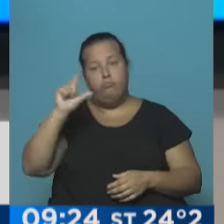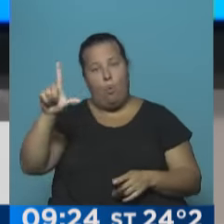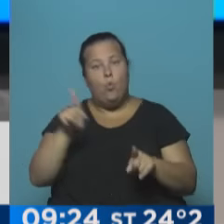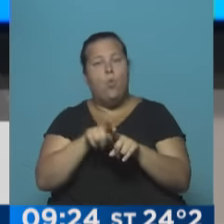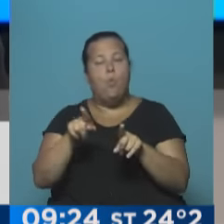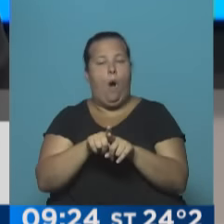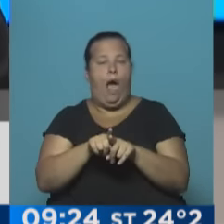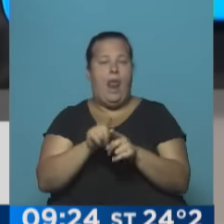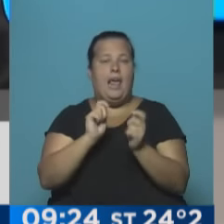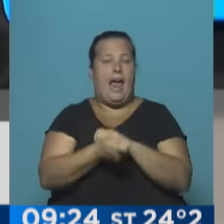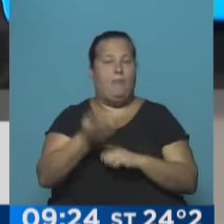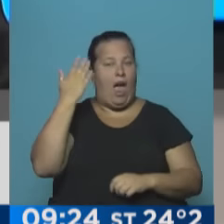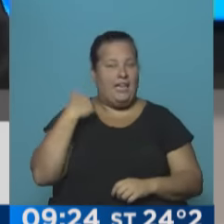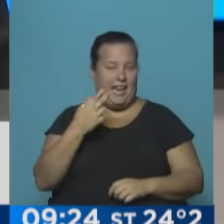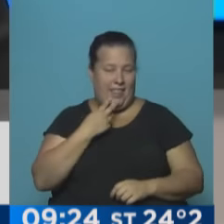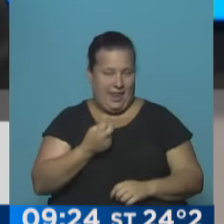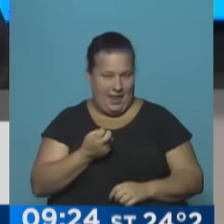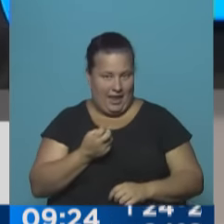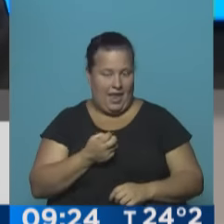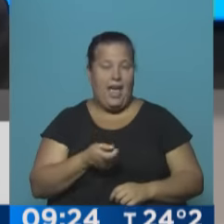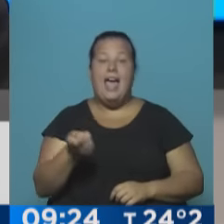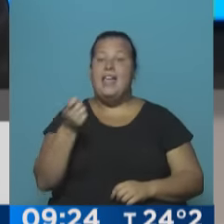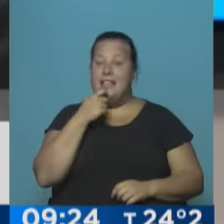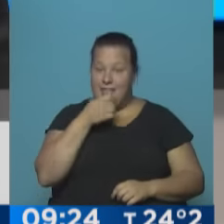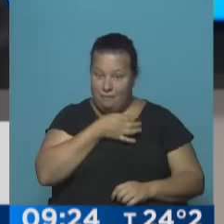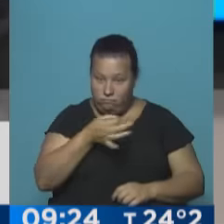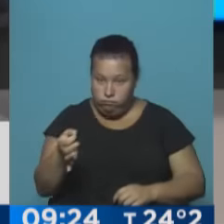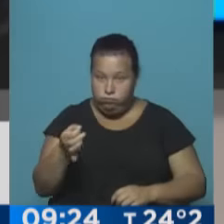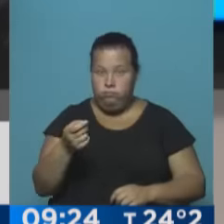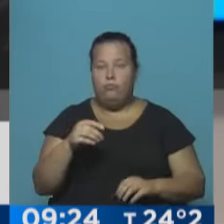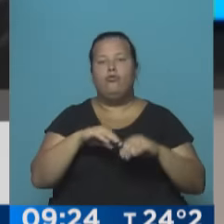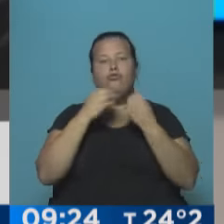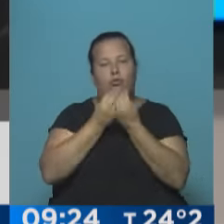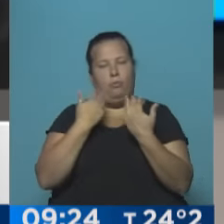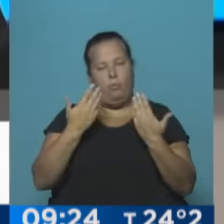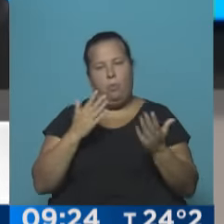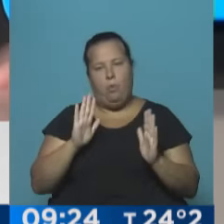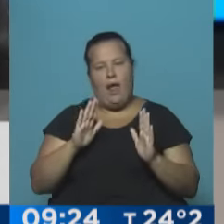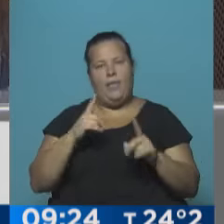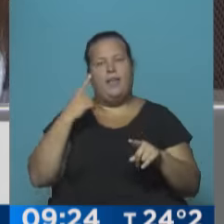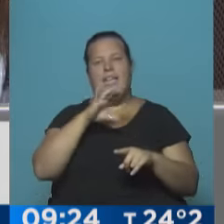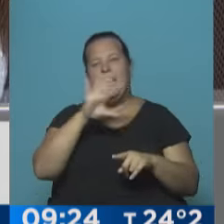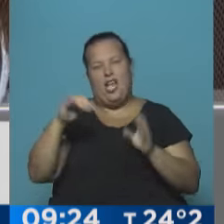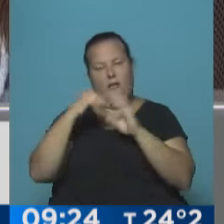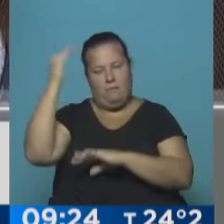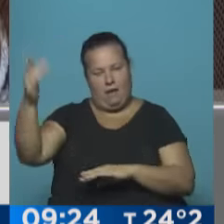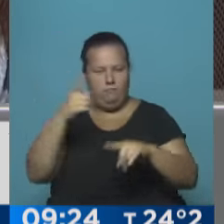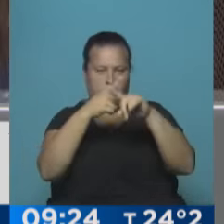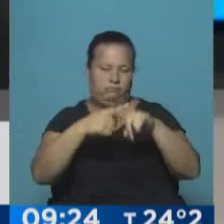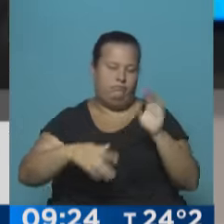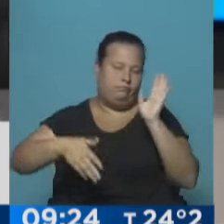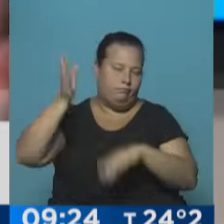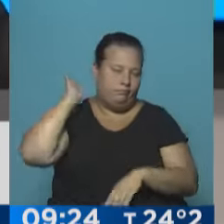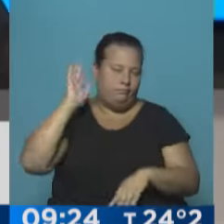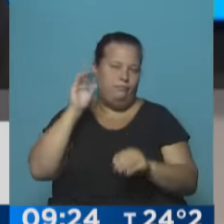el lo que se corrigió ayer el valor de energía Si eso ocurre la suma sí te puede dar la multiplicación de la factura por